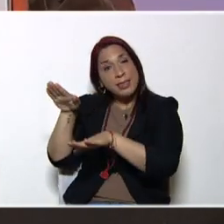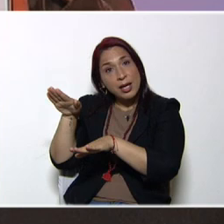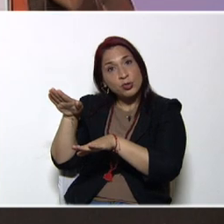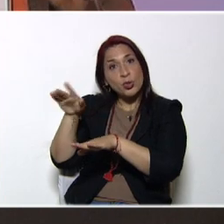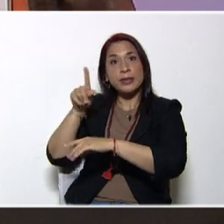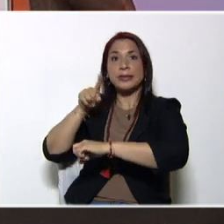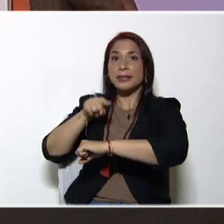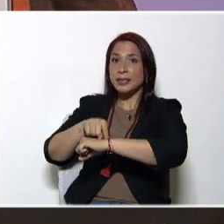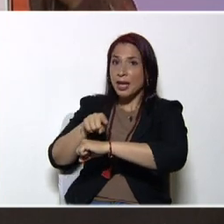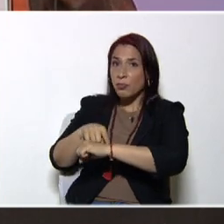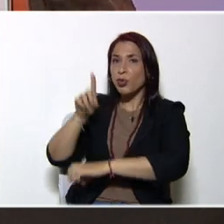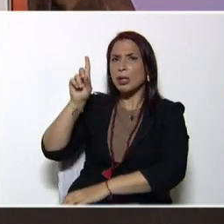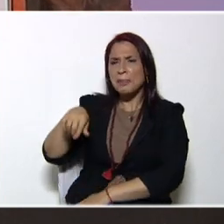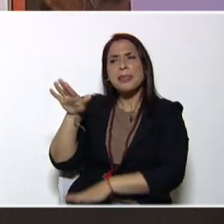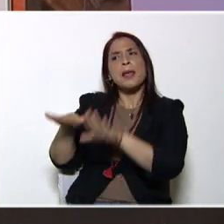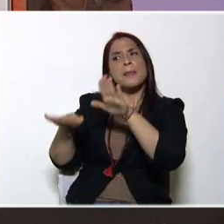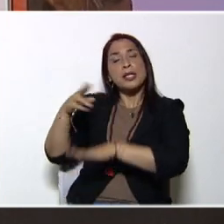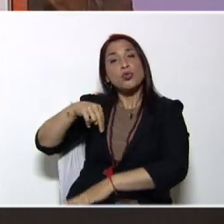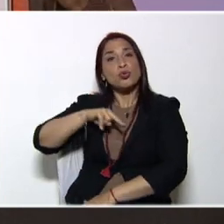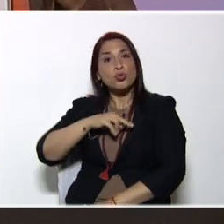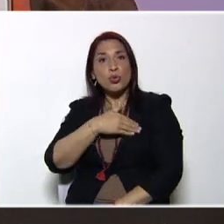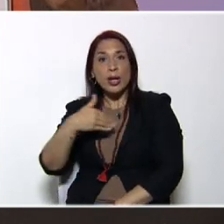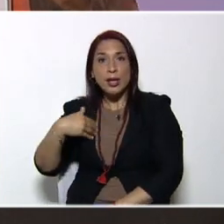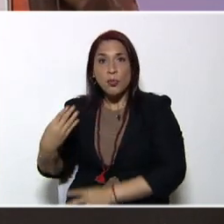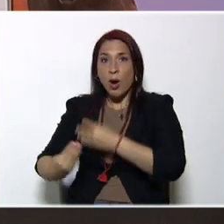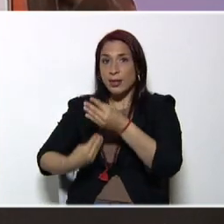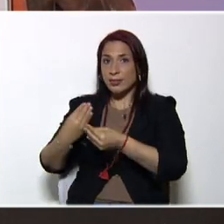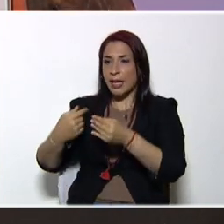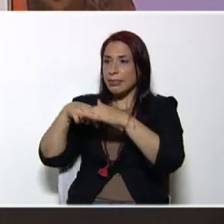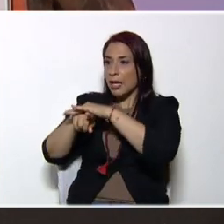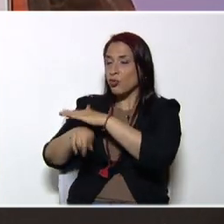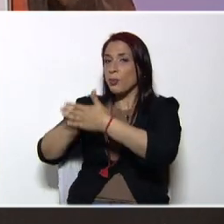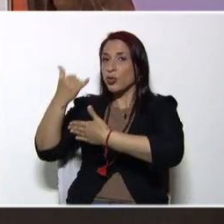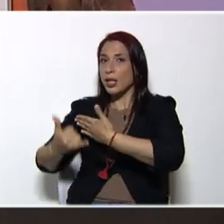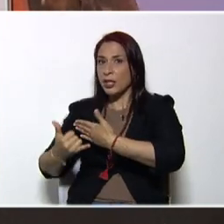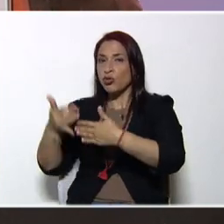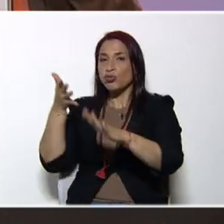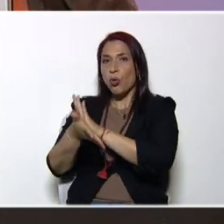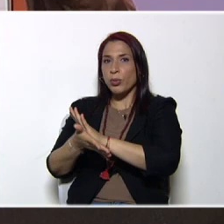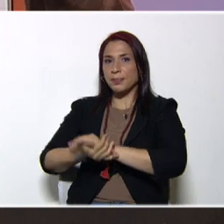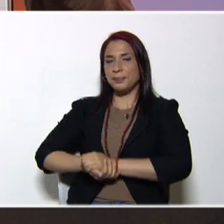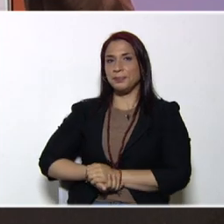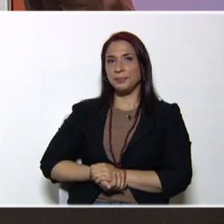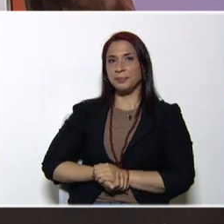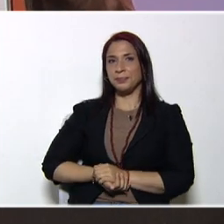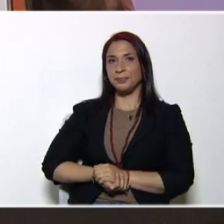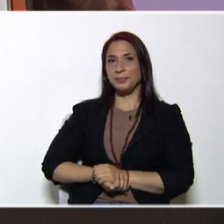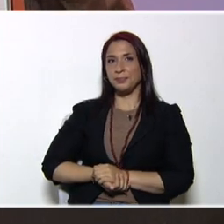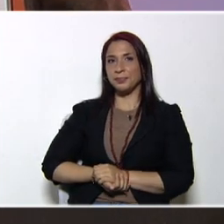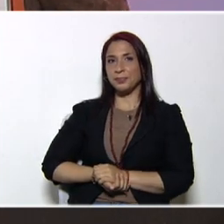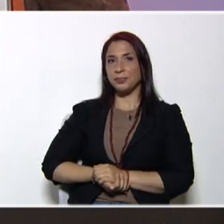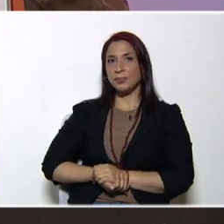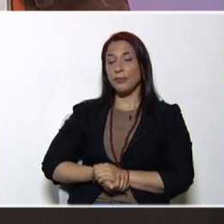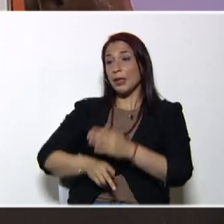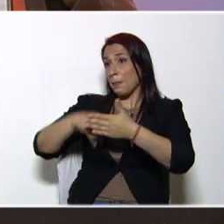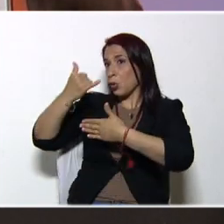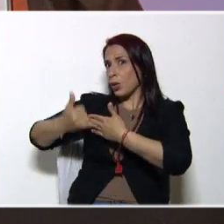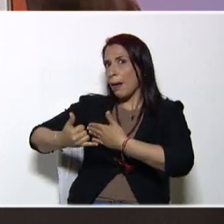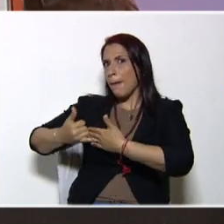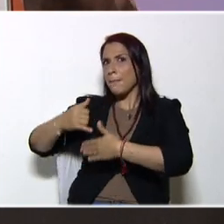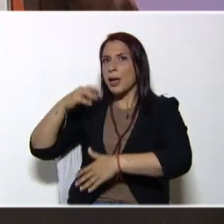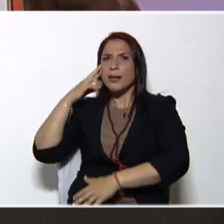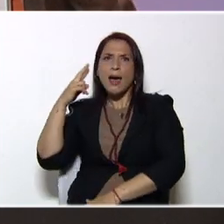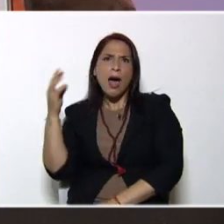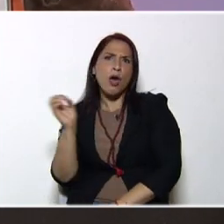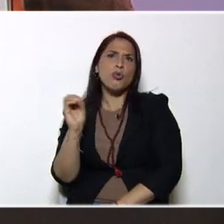del tiempo y dependiendo de lo que nosotros queramos realizar dentro del proyecto, de lo que es ese programa de radio